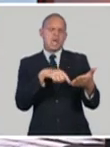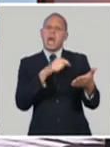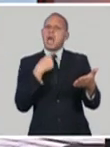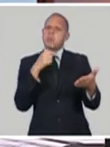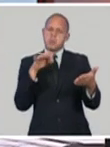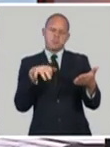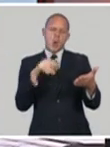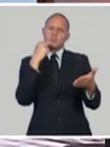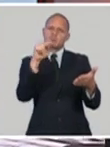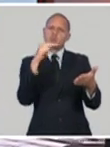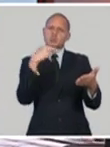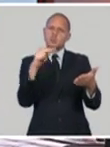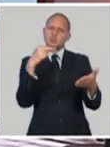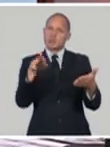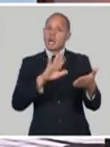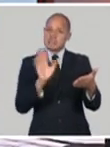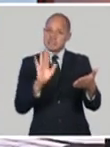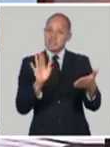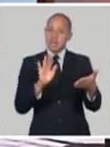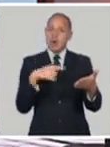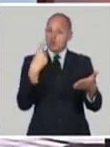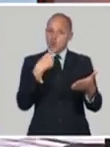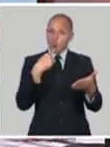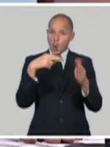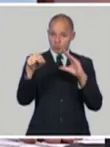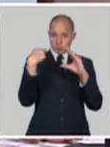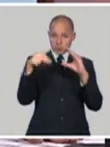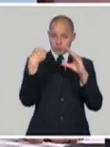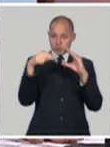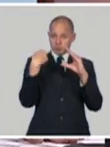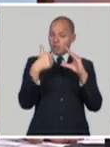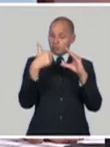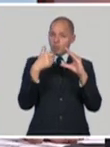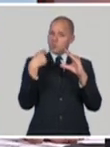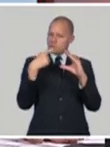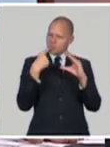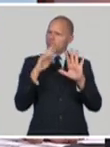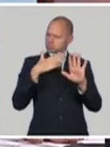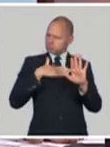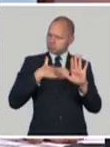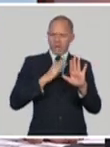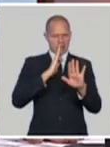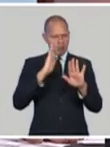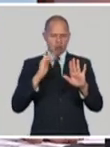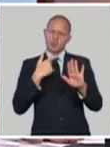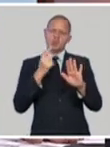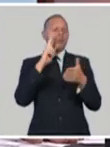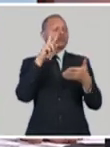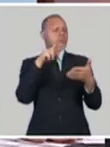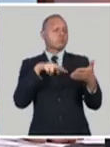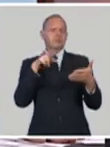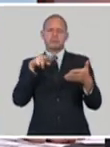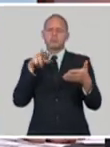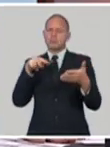Nosotros respetuosamente estudiamos todas las opiniones de todo el mundo. Vino después la Asamblea Nacional,